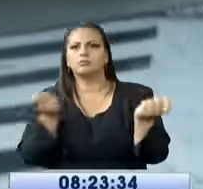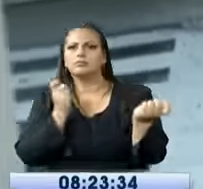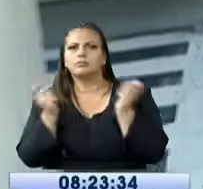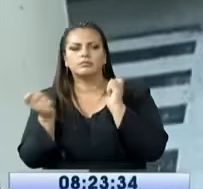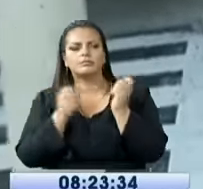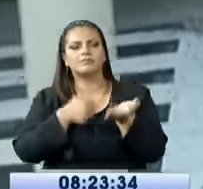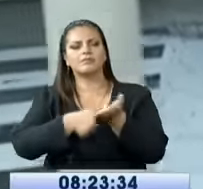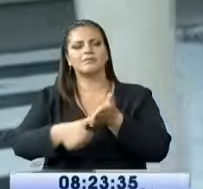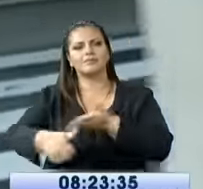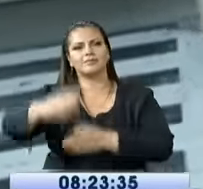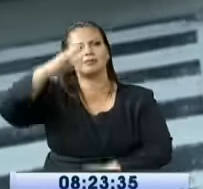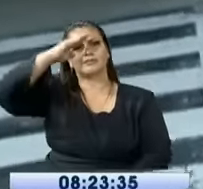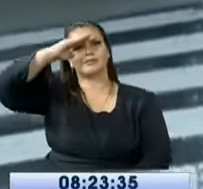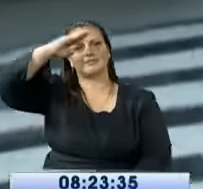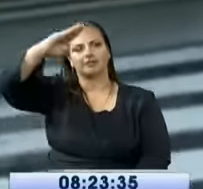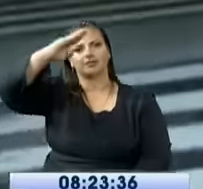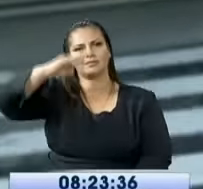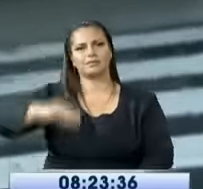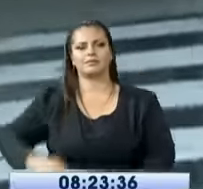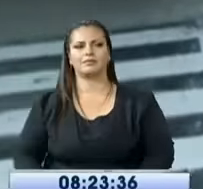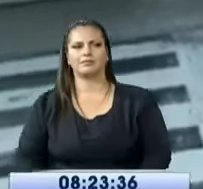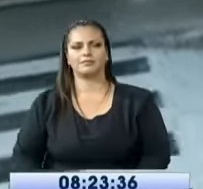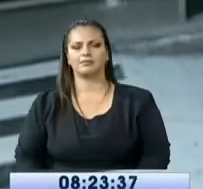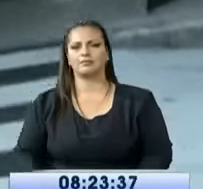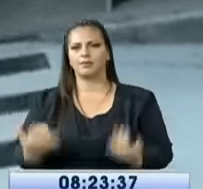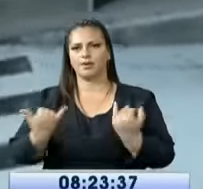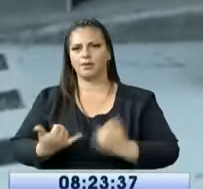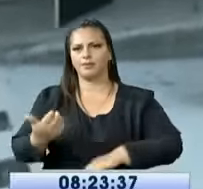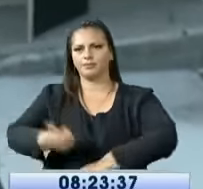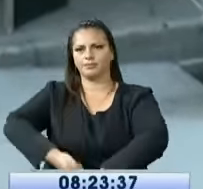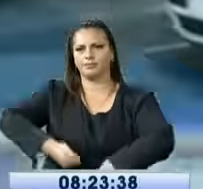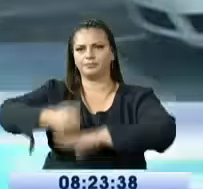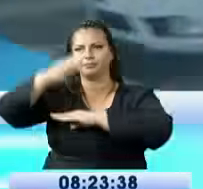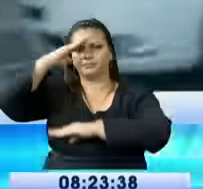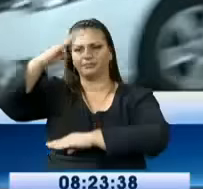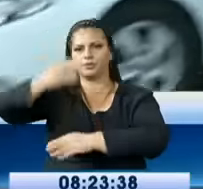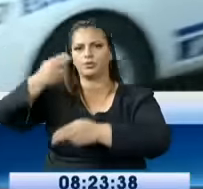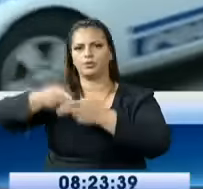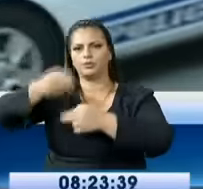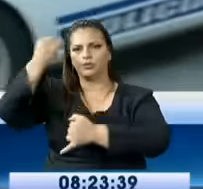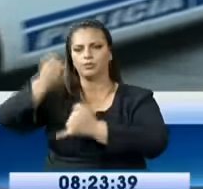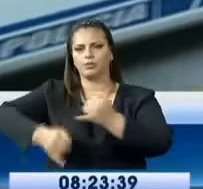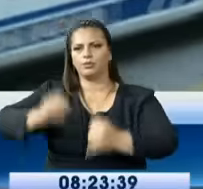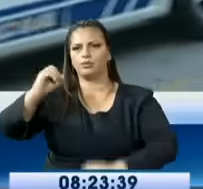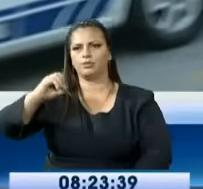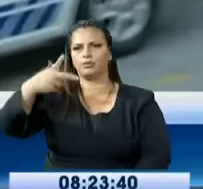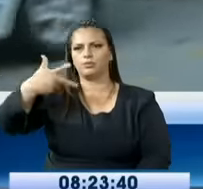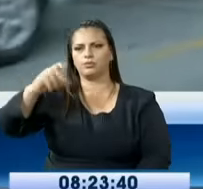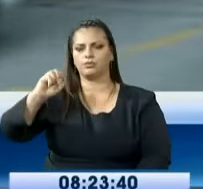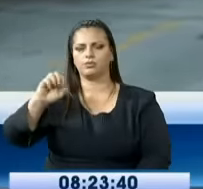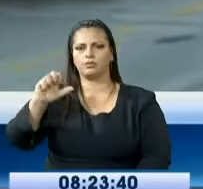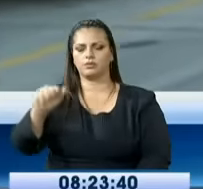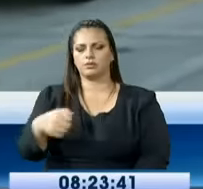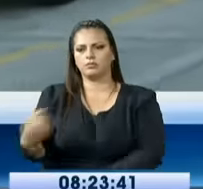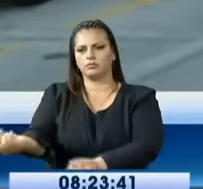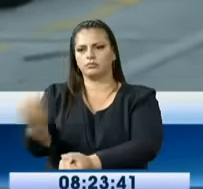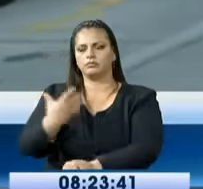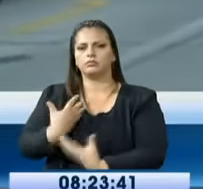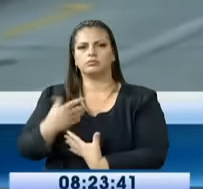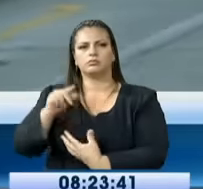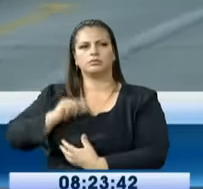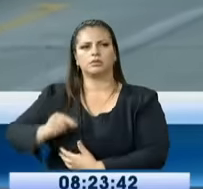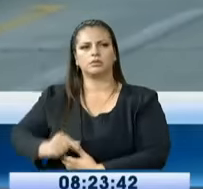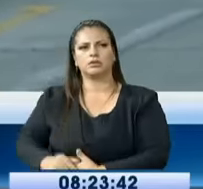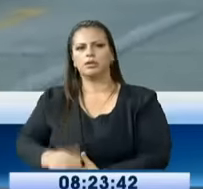Policía Nacional. Esta mañana me encuentro con el Teniente Coronel Ochoa, quien nos va a contar más novedades, más detalles respecto